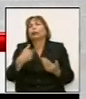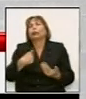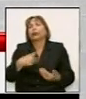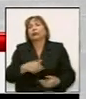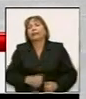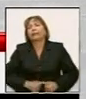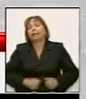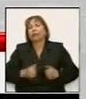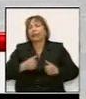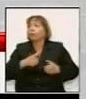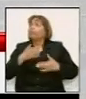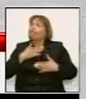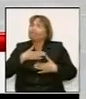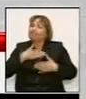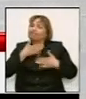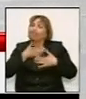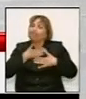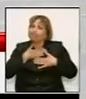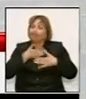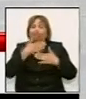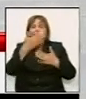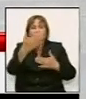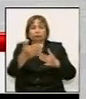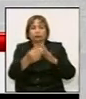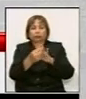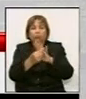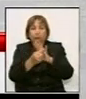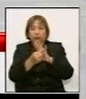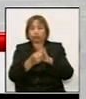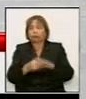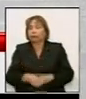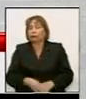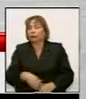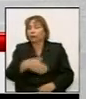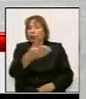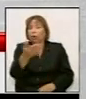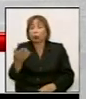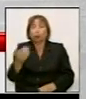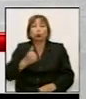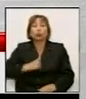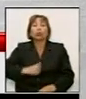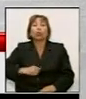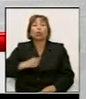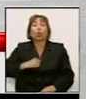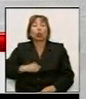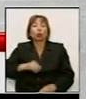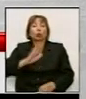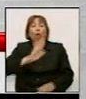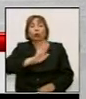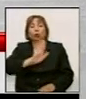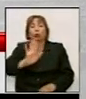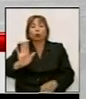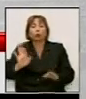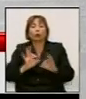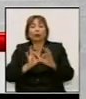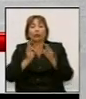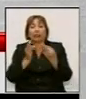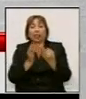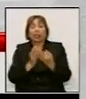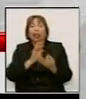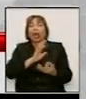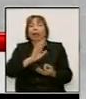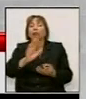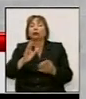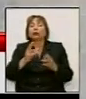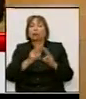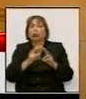Nuestras condolencias a su señora esposa, a sus hijos, a sus familiares, a sus parientes